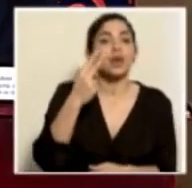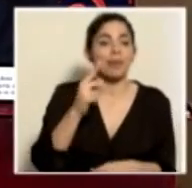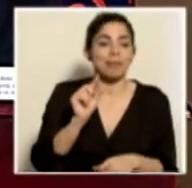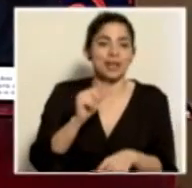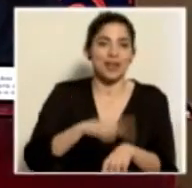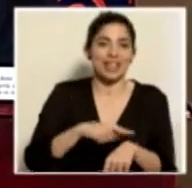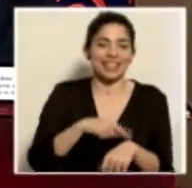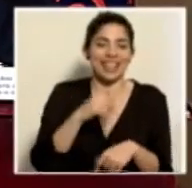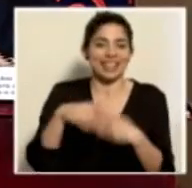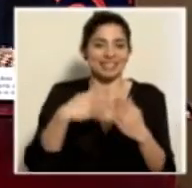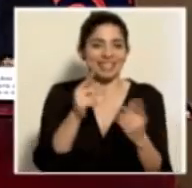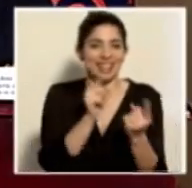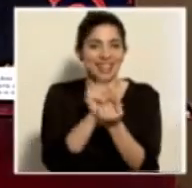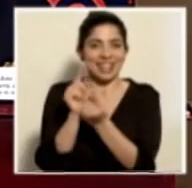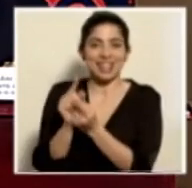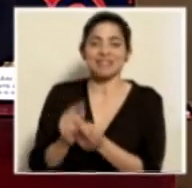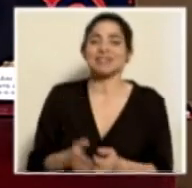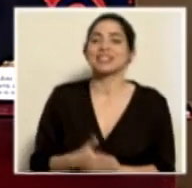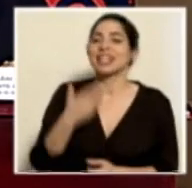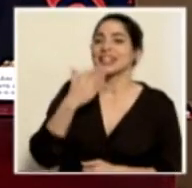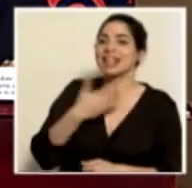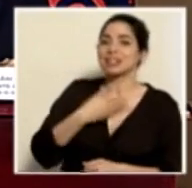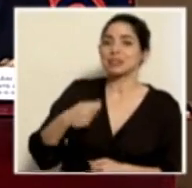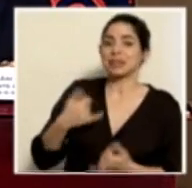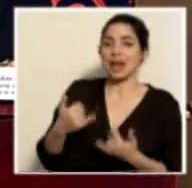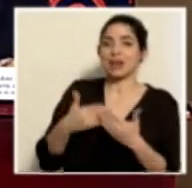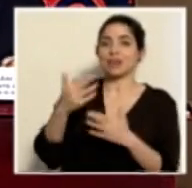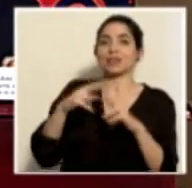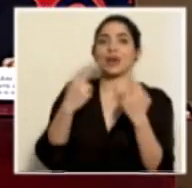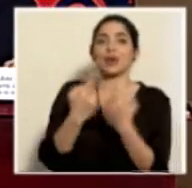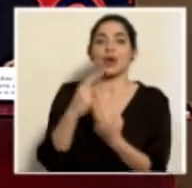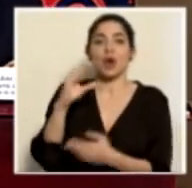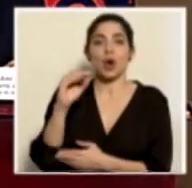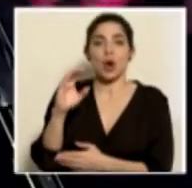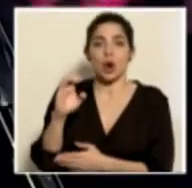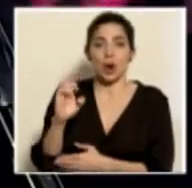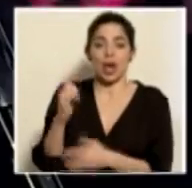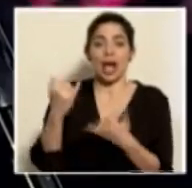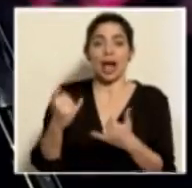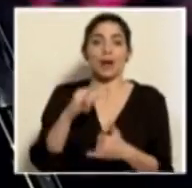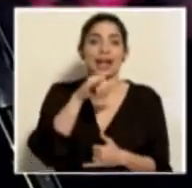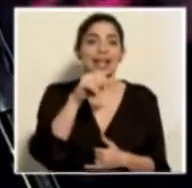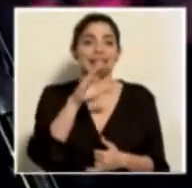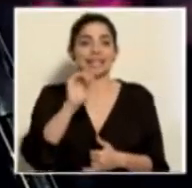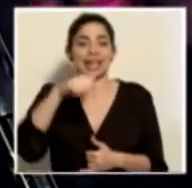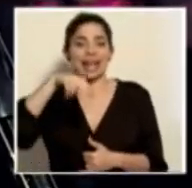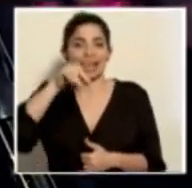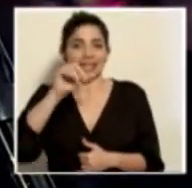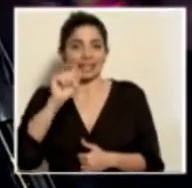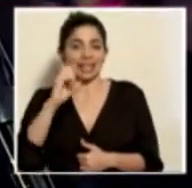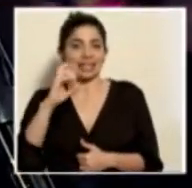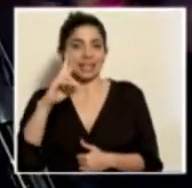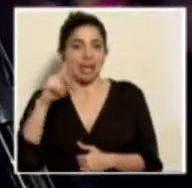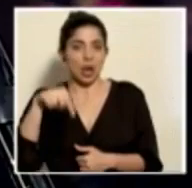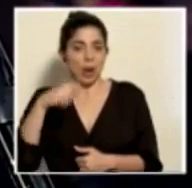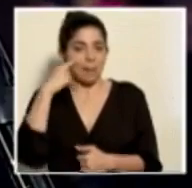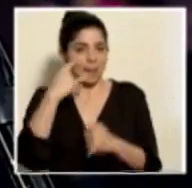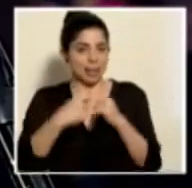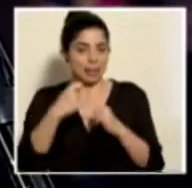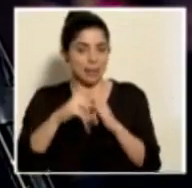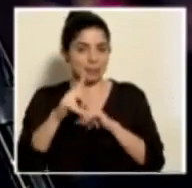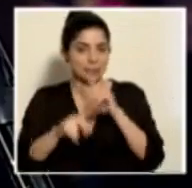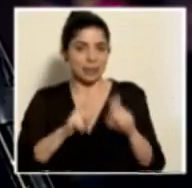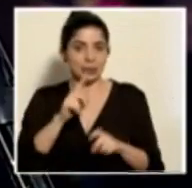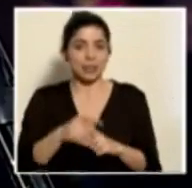rato. Para continuar con la sesión del COE, Jessica Quesada de CR Hoy, para ir concluyendo las consultas que nos faltan